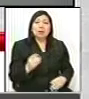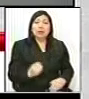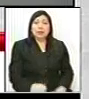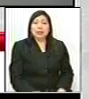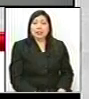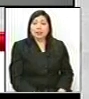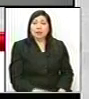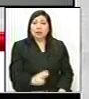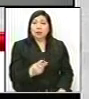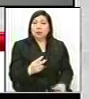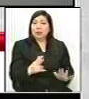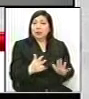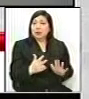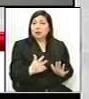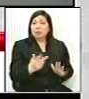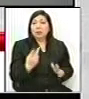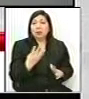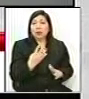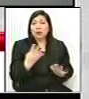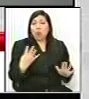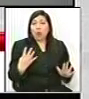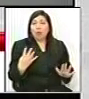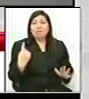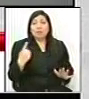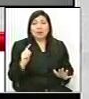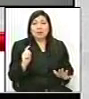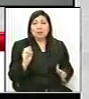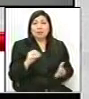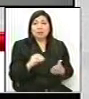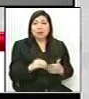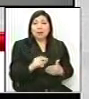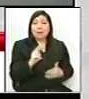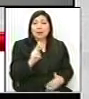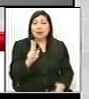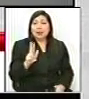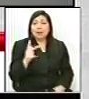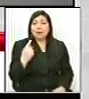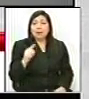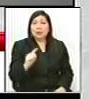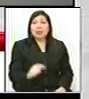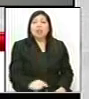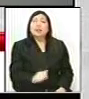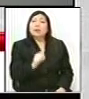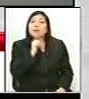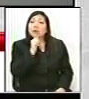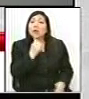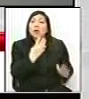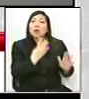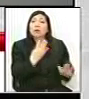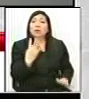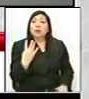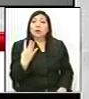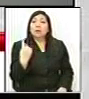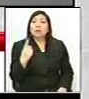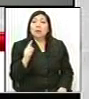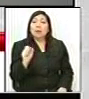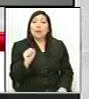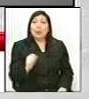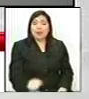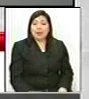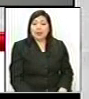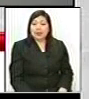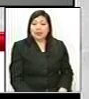presidente. 2018, 49 millones. Hemos jugado 23 millones y nos faltan 94 millones de soles que